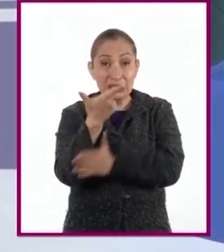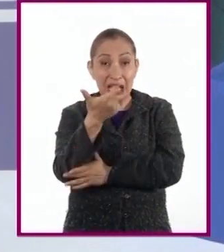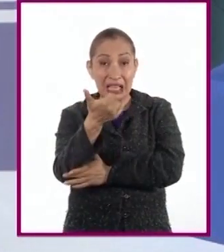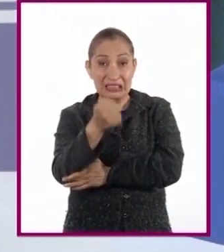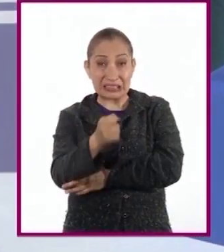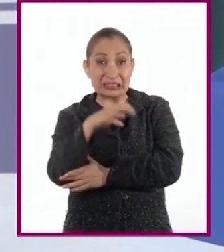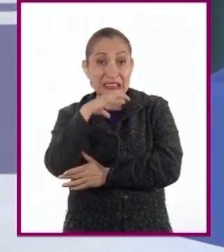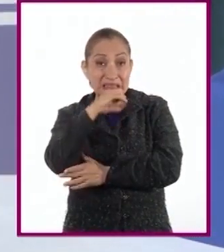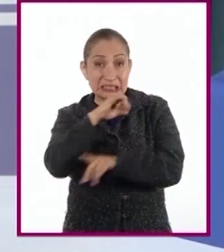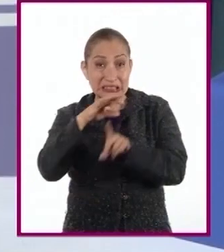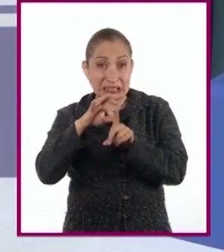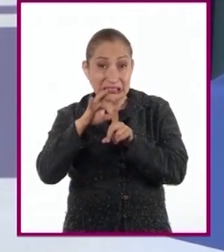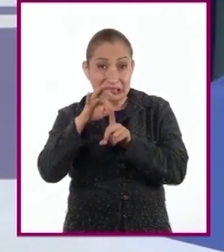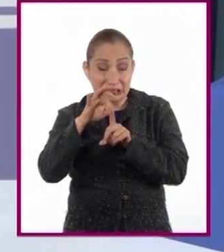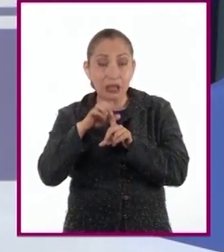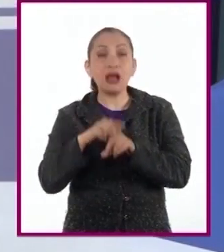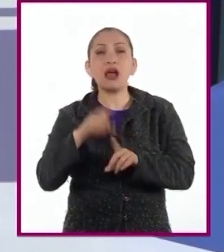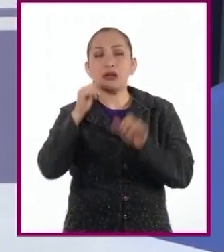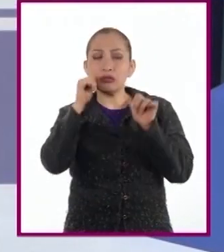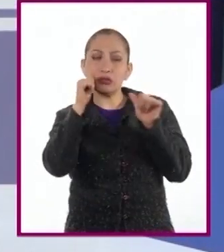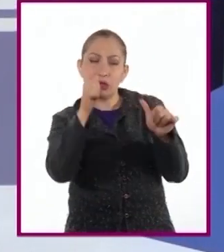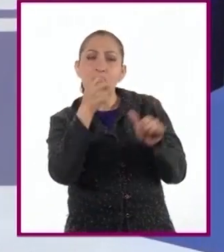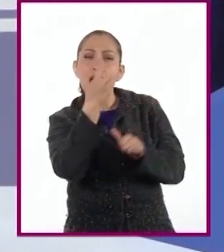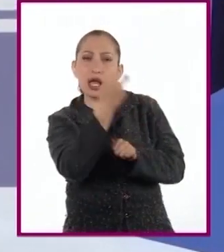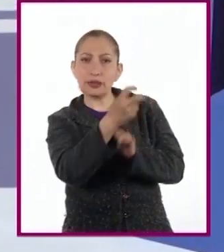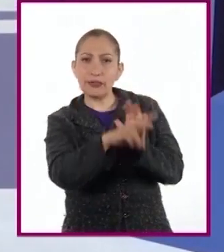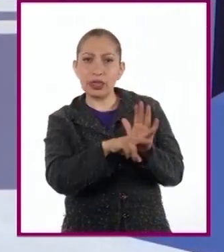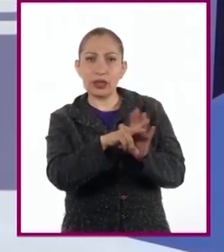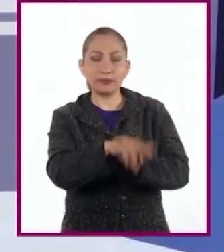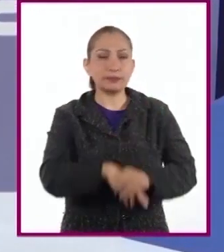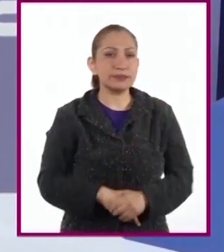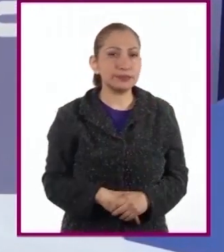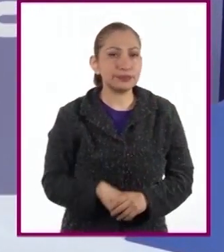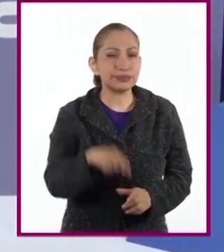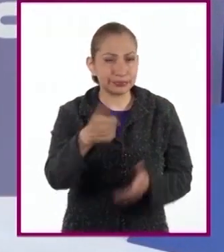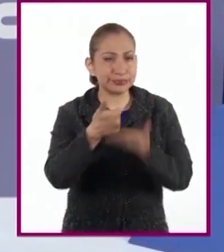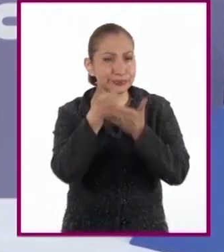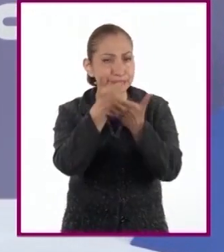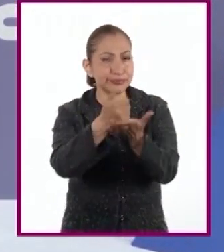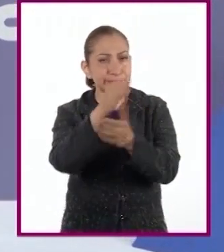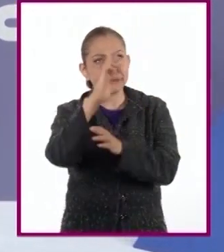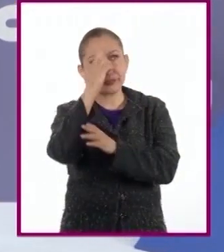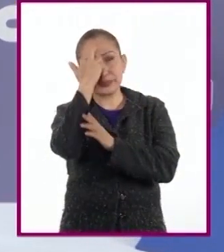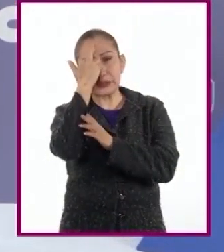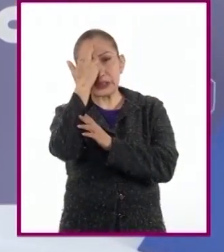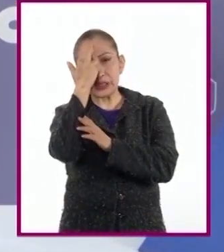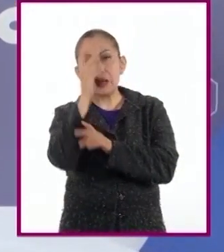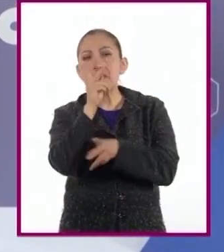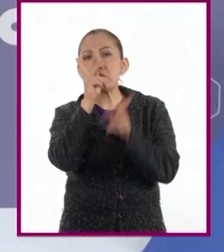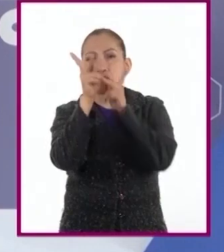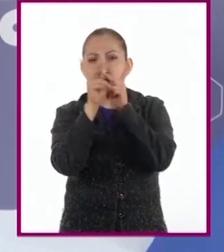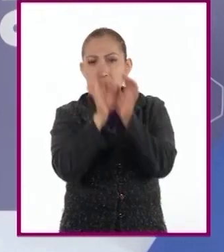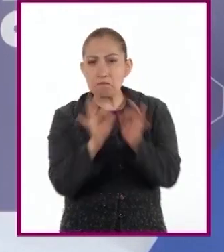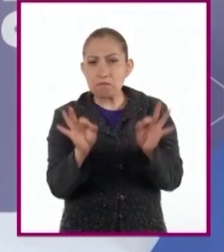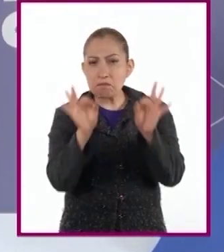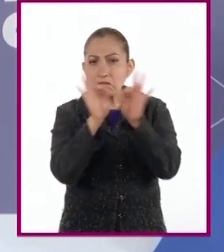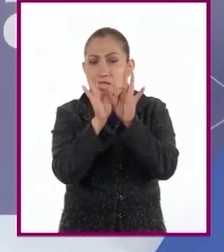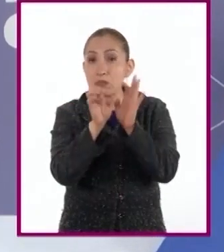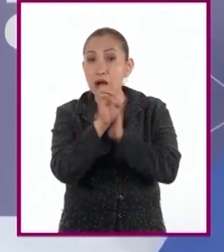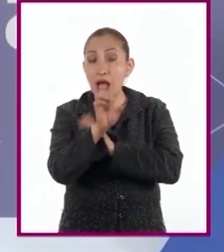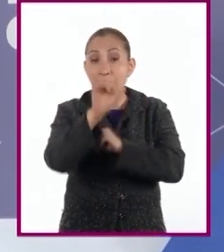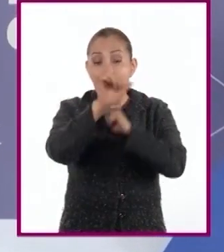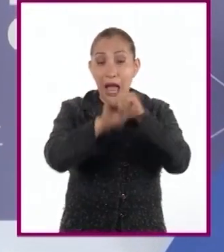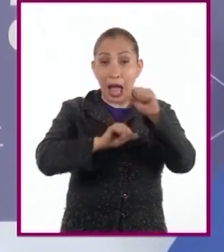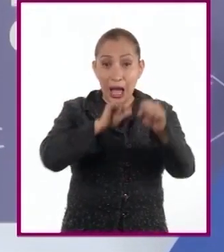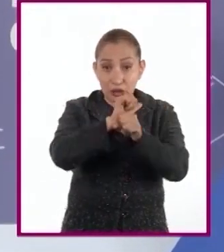gases? Observen con atención el siguiente video. Les ayudará a recordar conceptos muy importantes, como los